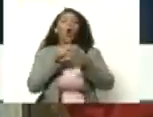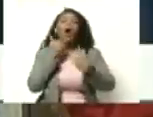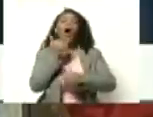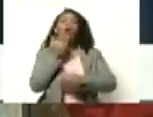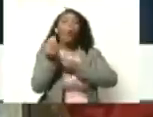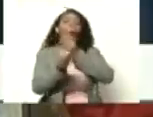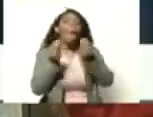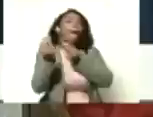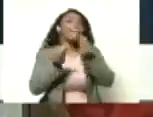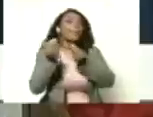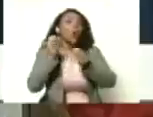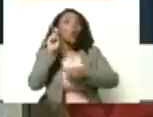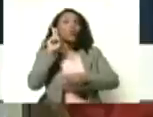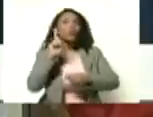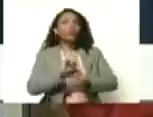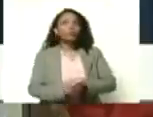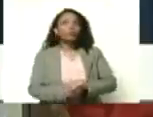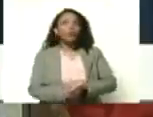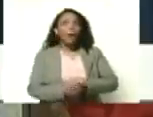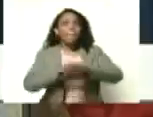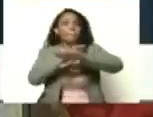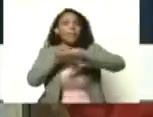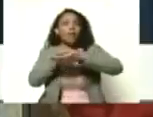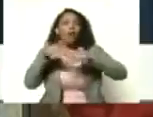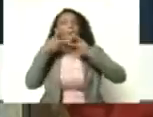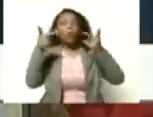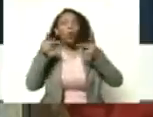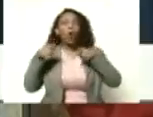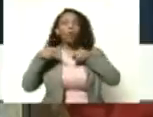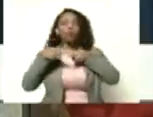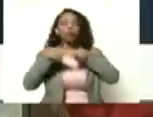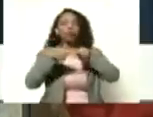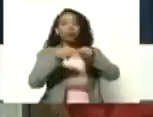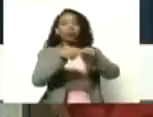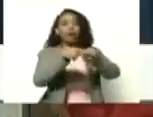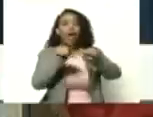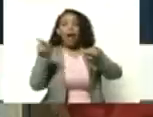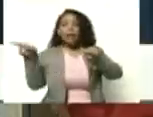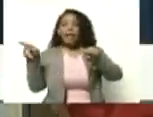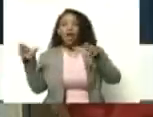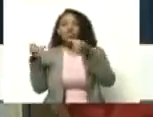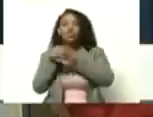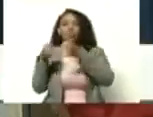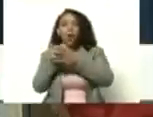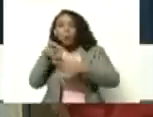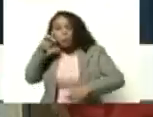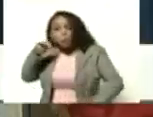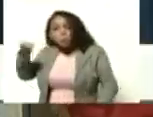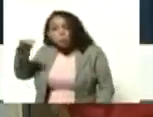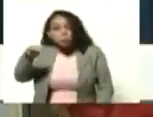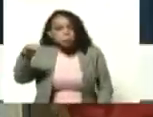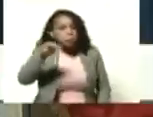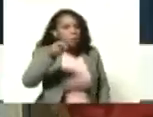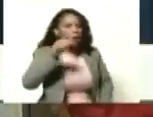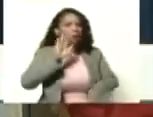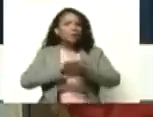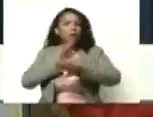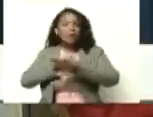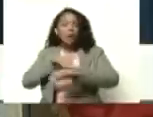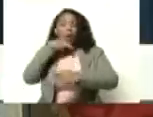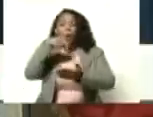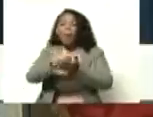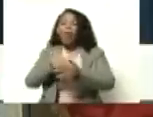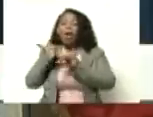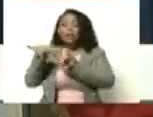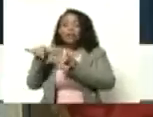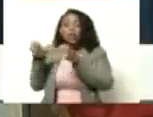un ministerio público paralelo ser comité de búsqueda el llamado comité de búsqueda